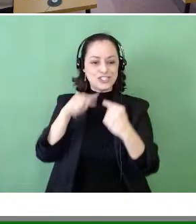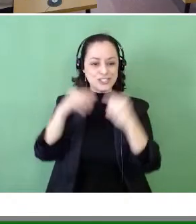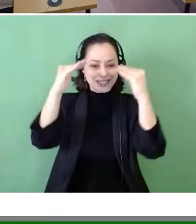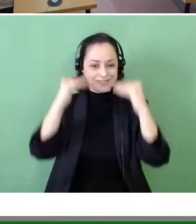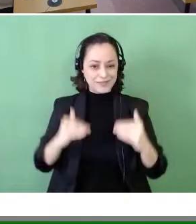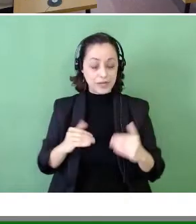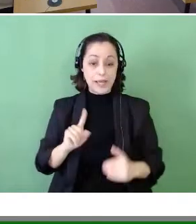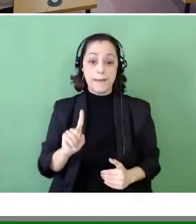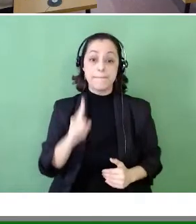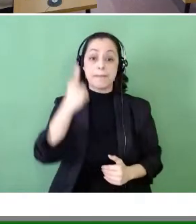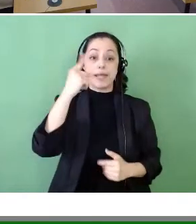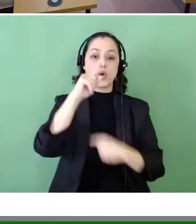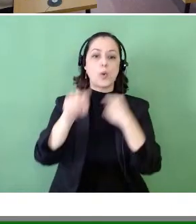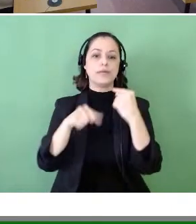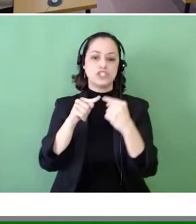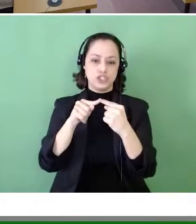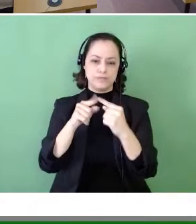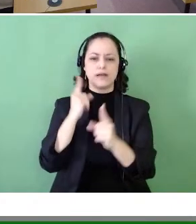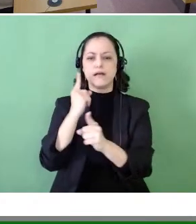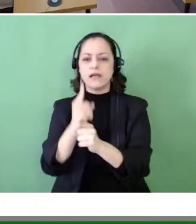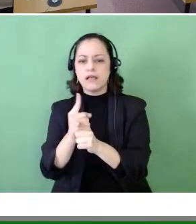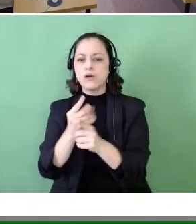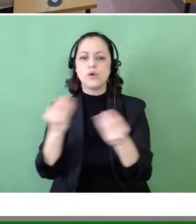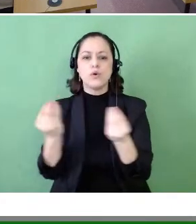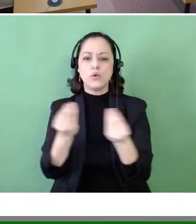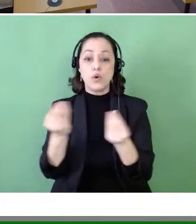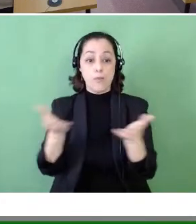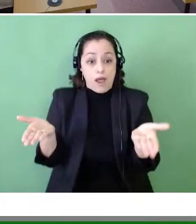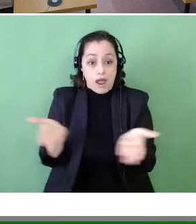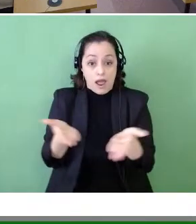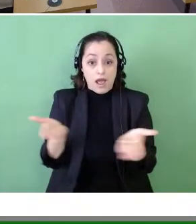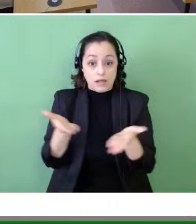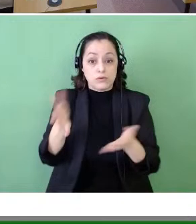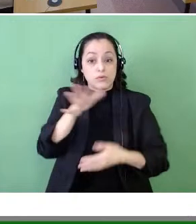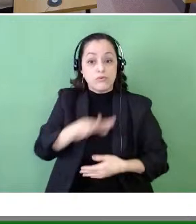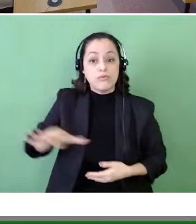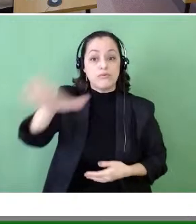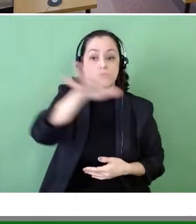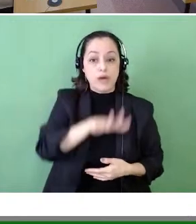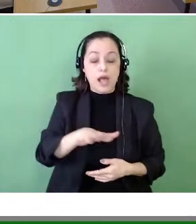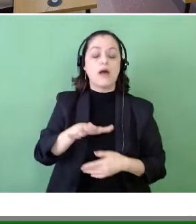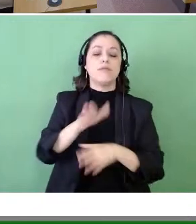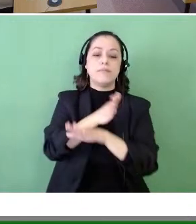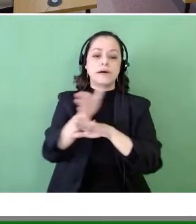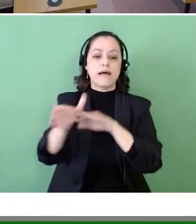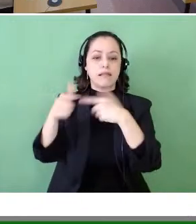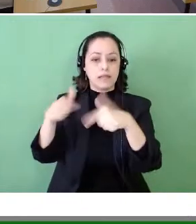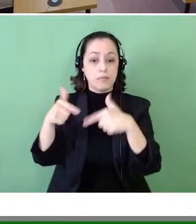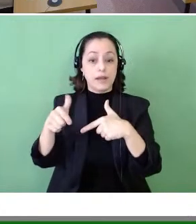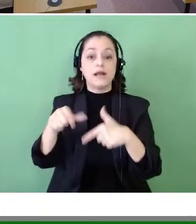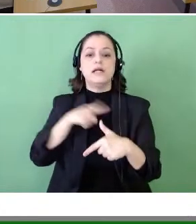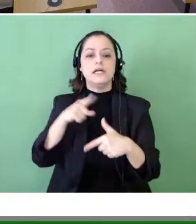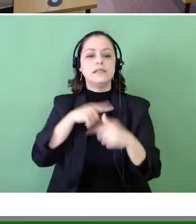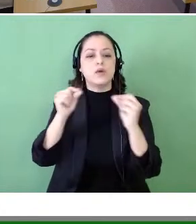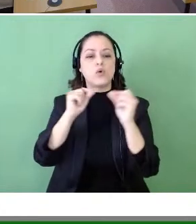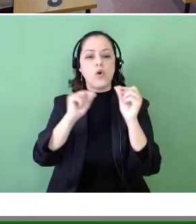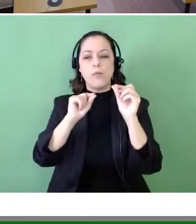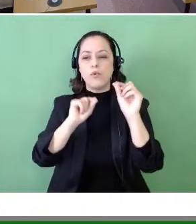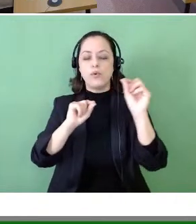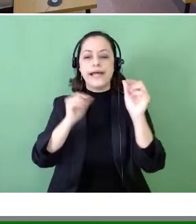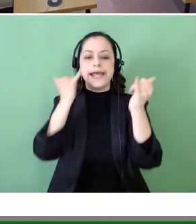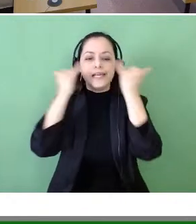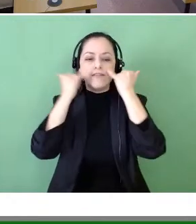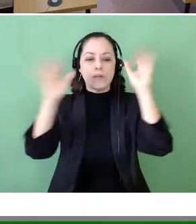que teníamos como objetivo identificar el estado actual, hicimos una revisión sistemática, que hicimos así por